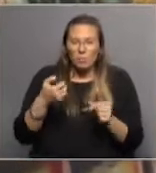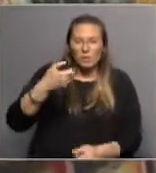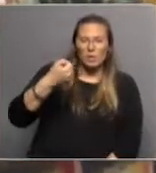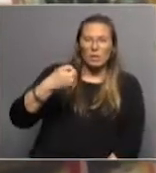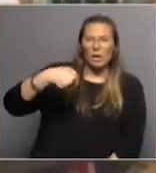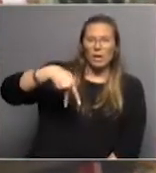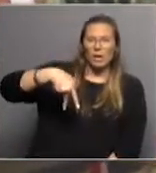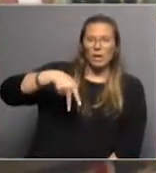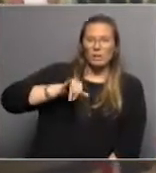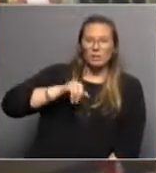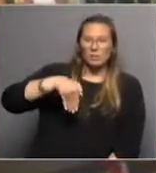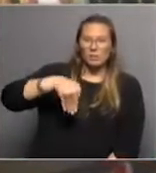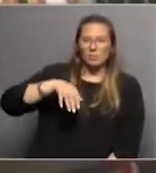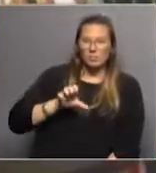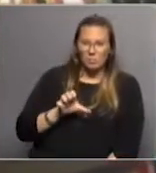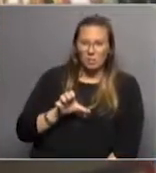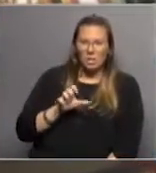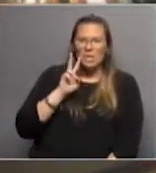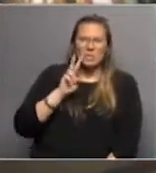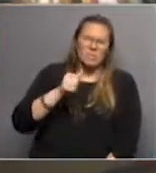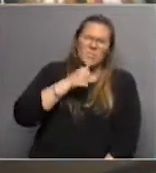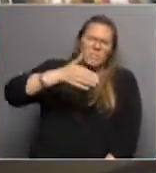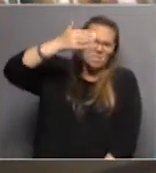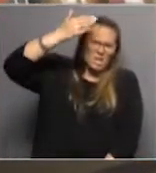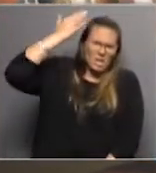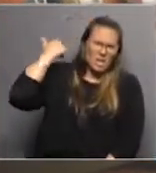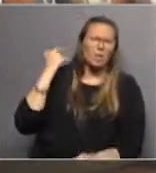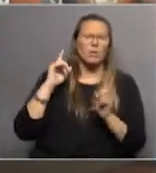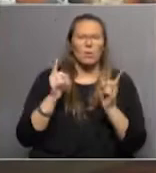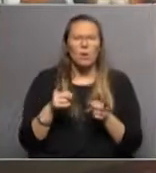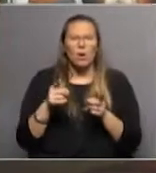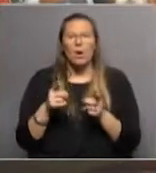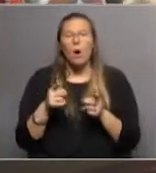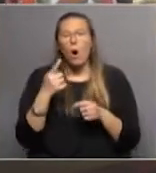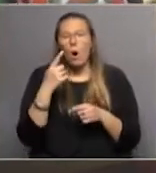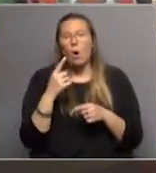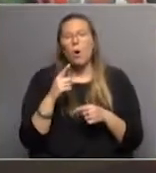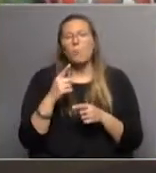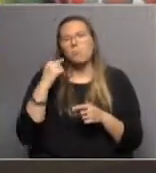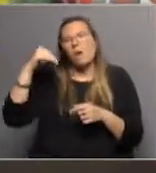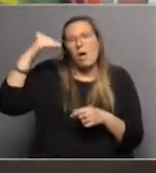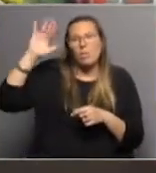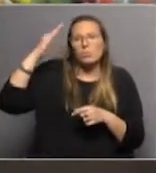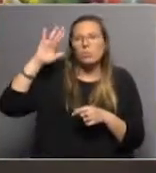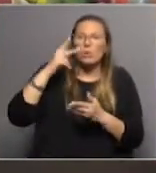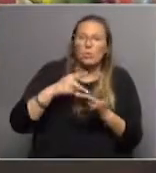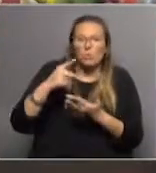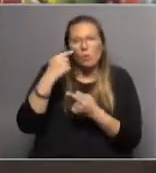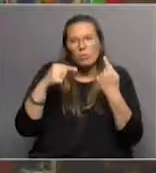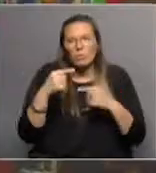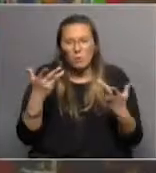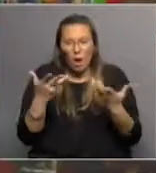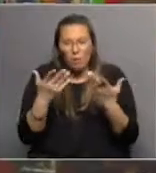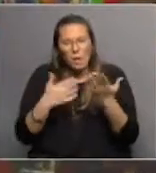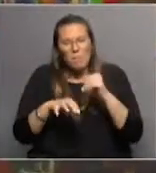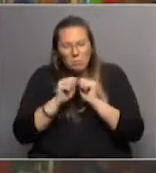ya, desde, no sé, Los Caballeros del Zodíaco, desde capaz más grandes que yo, pero ahora como que se ha